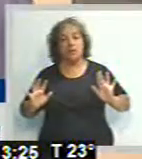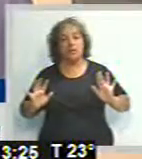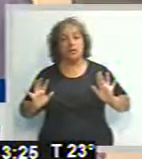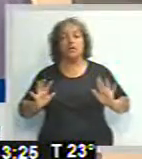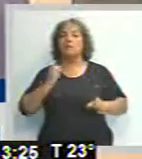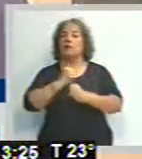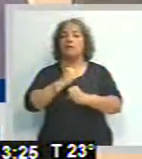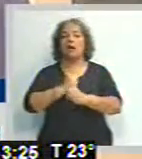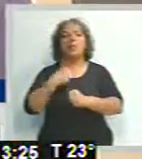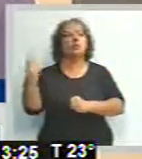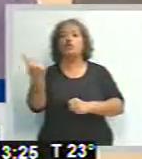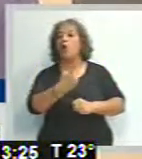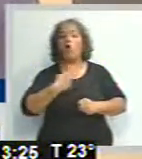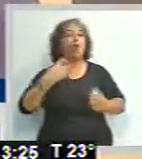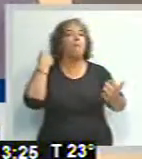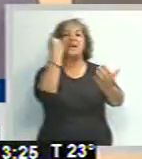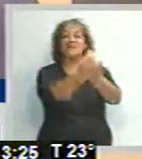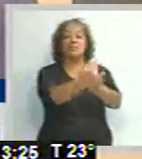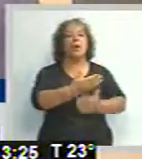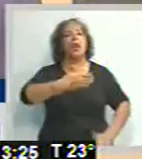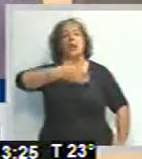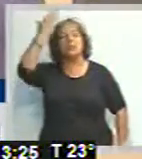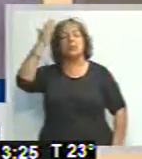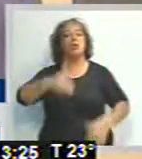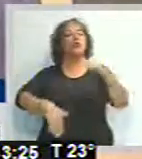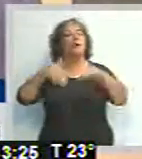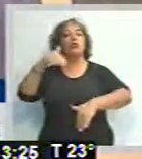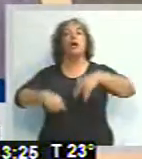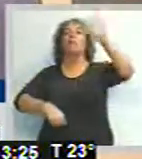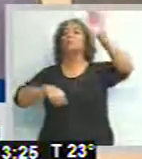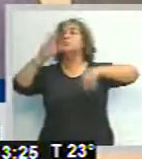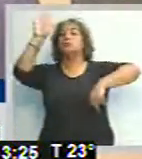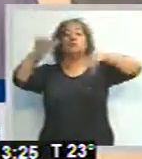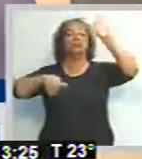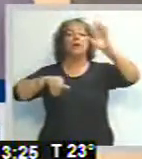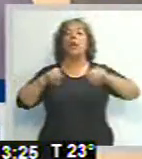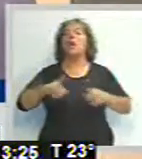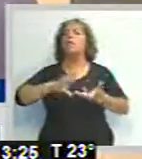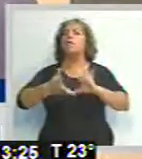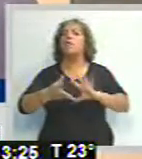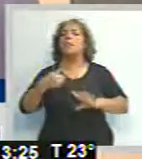horizontal. Todos participamos de una asamblea en donde votamos a mano levantada cuáles son las